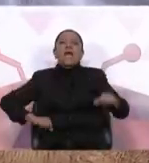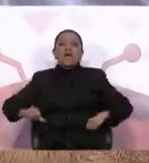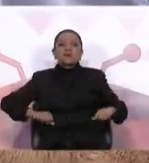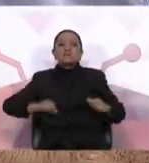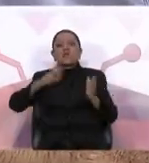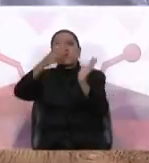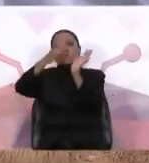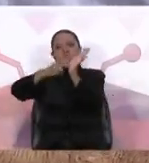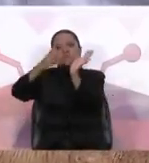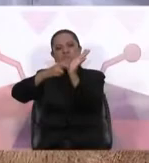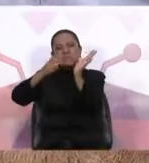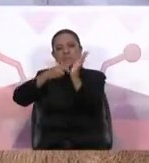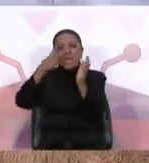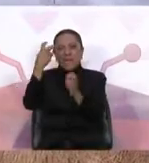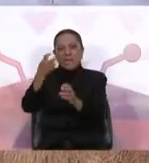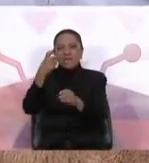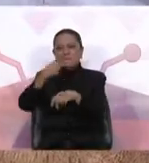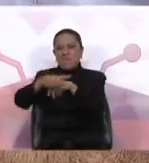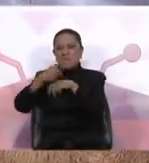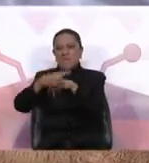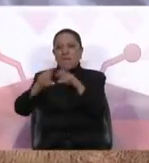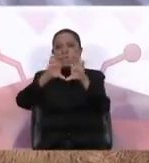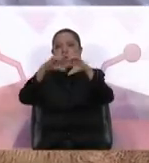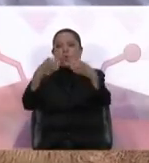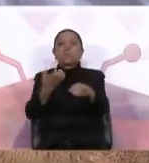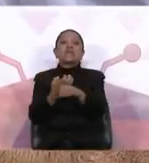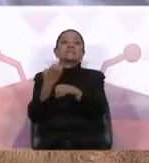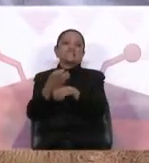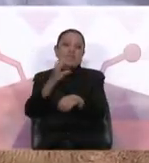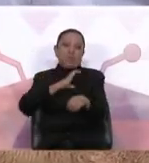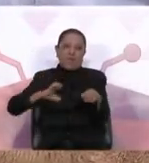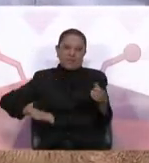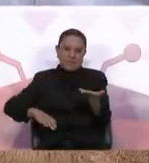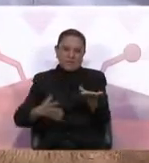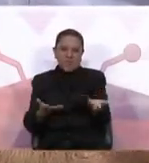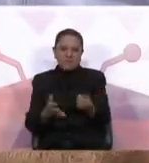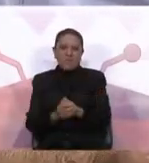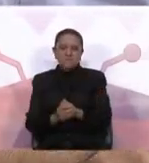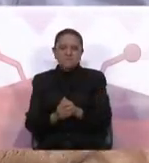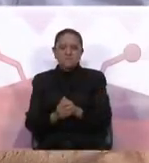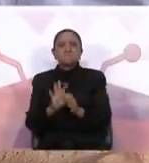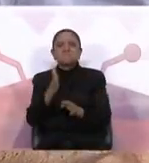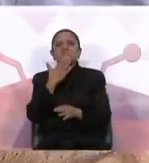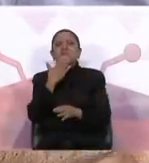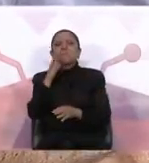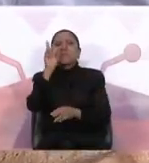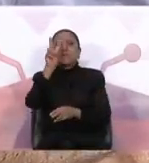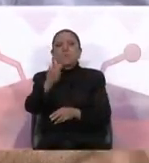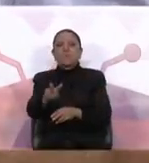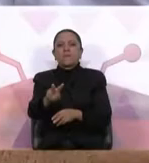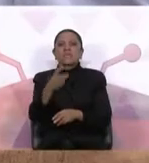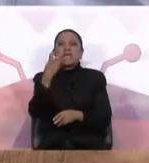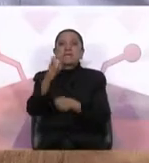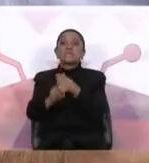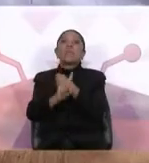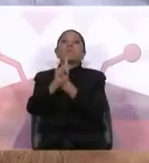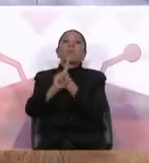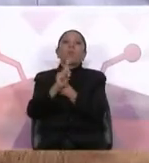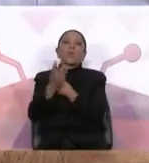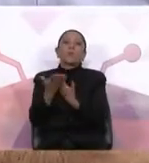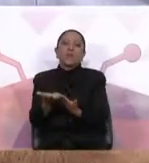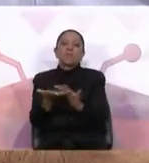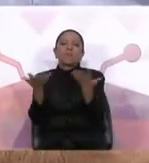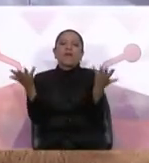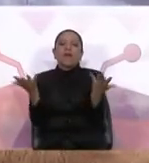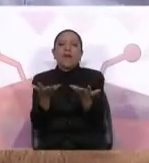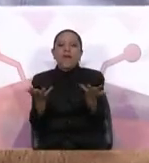dañando a esta comunidad de nuestro estado candidata bien pues efectivamente este es un problema que genera una gran